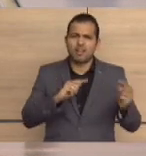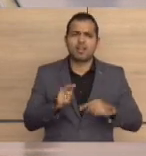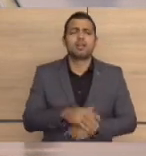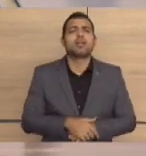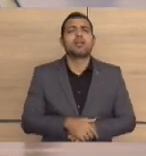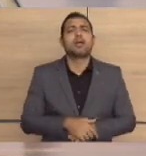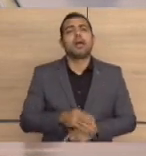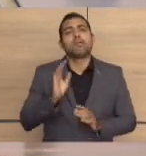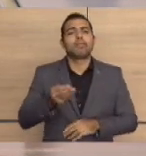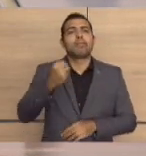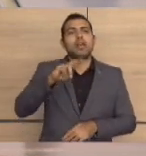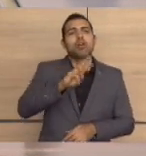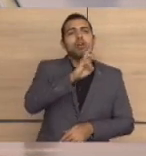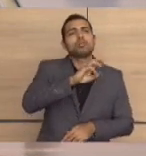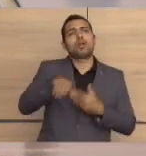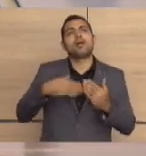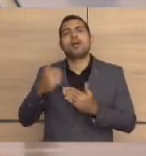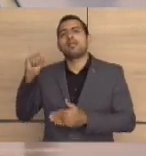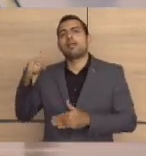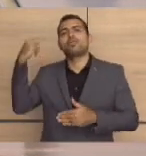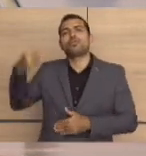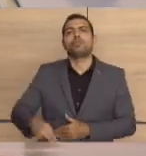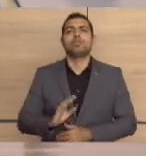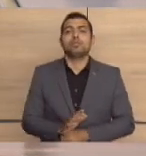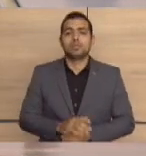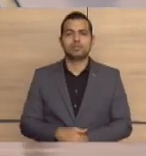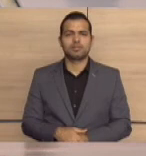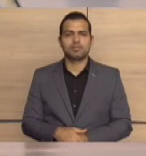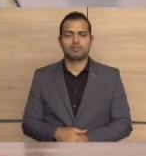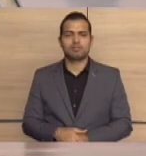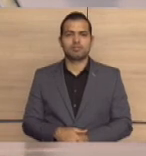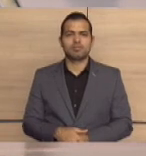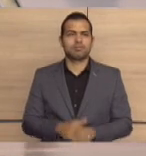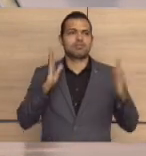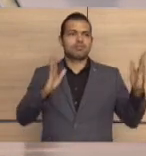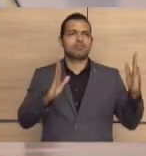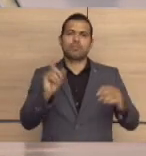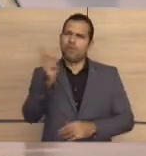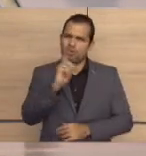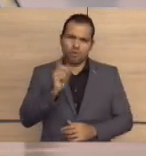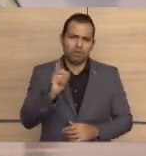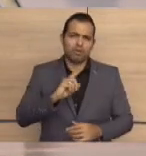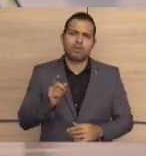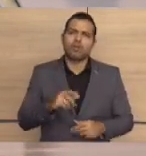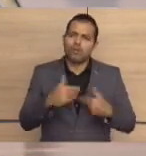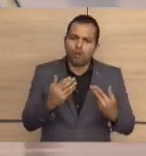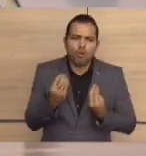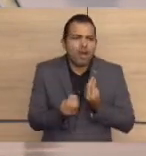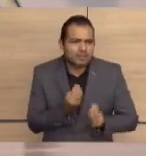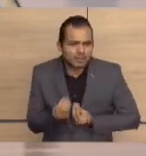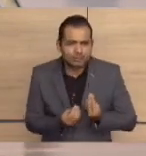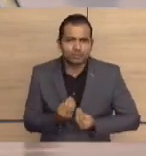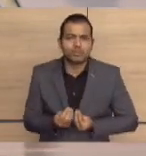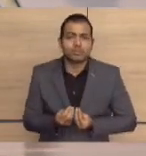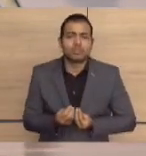miércoles de 8 a 10, historia, esa no es, eso ya está superado, es cómo hacemos para